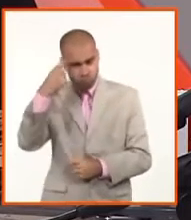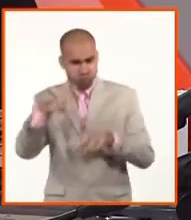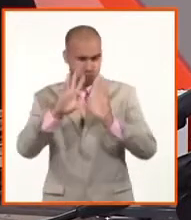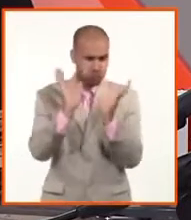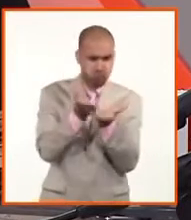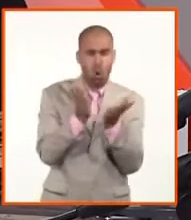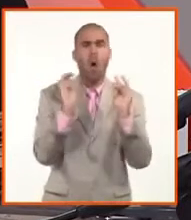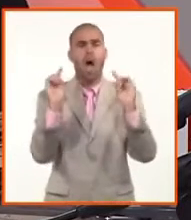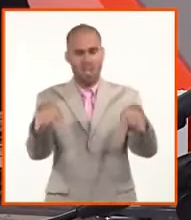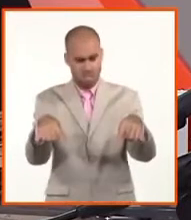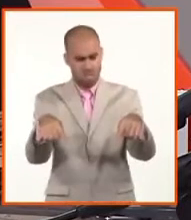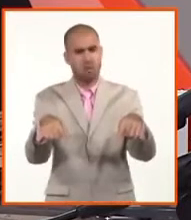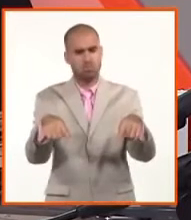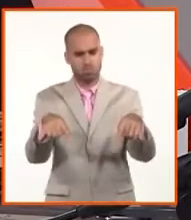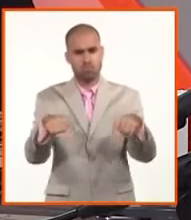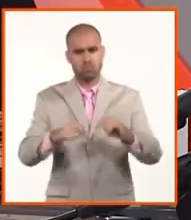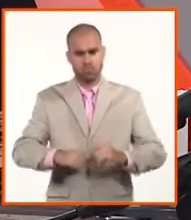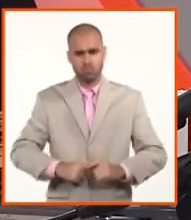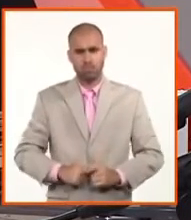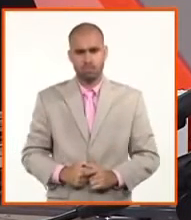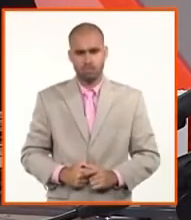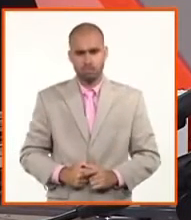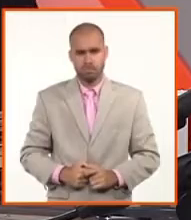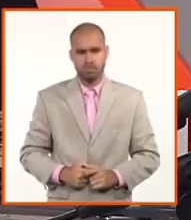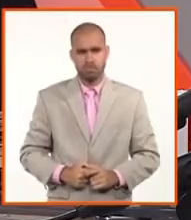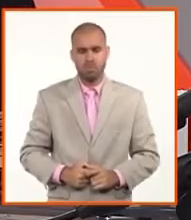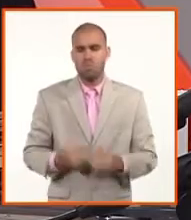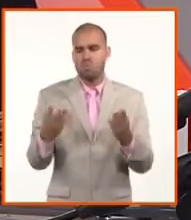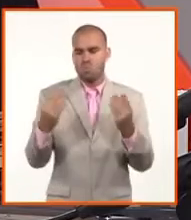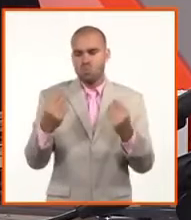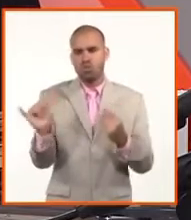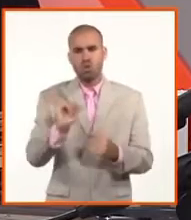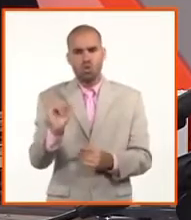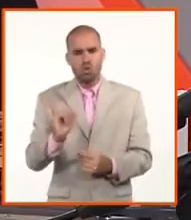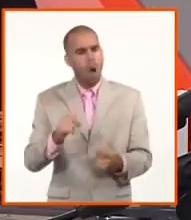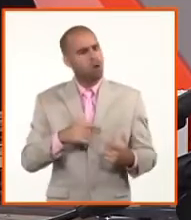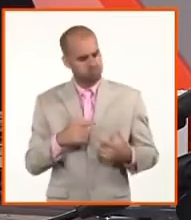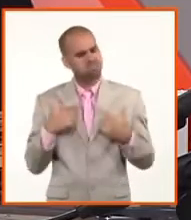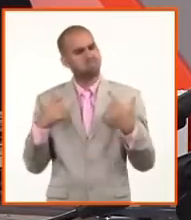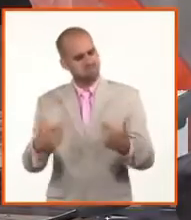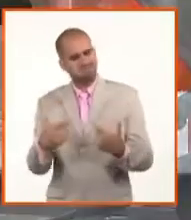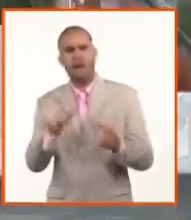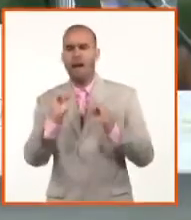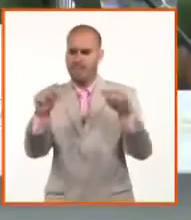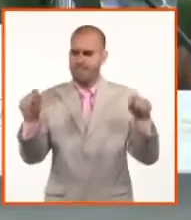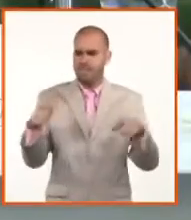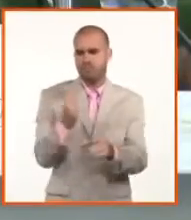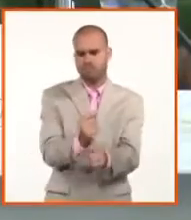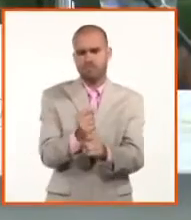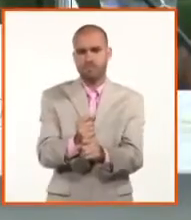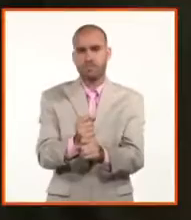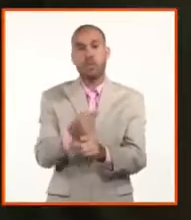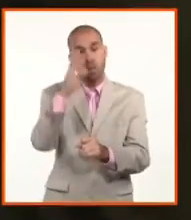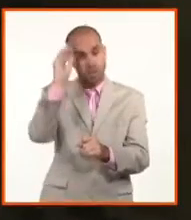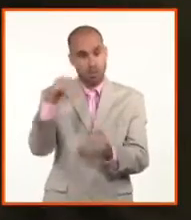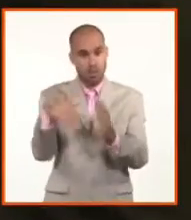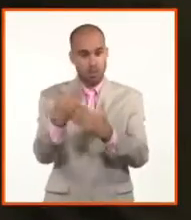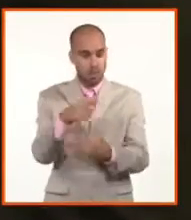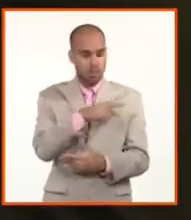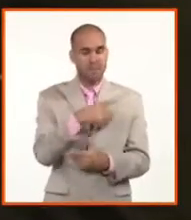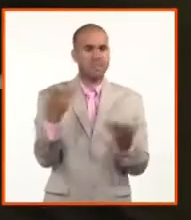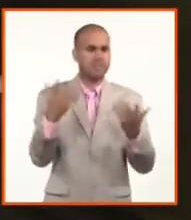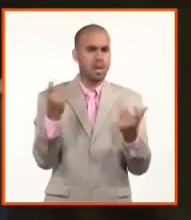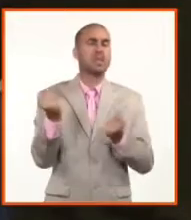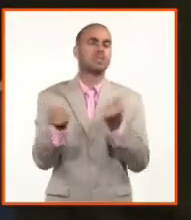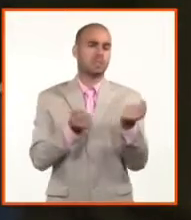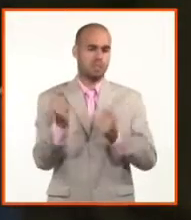mucha historia. Detrás del control del incendio hay mucho coraje, destacó. Y reconoció el trabajo durante estos días de los transportistas que han